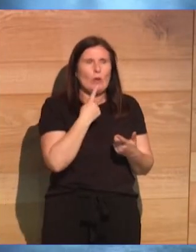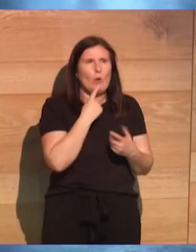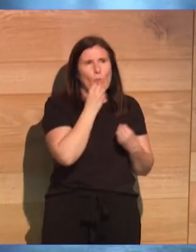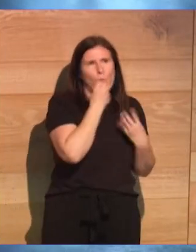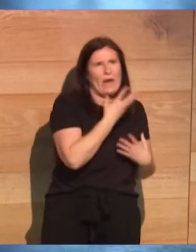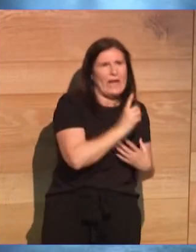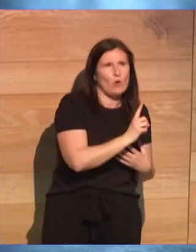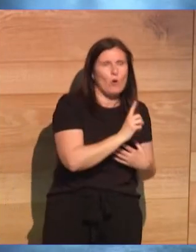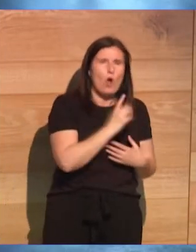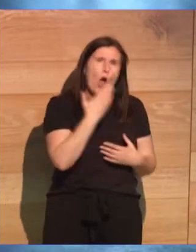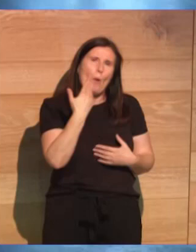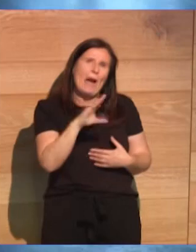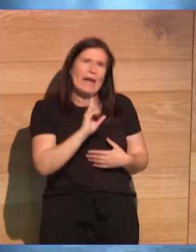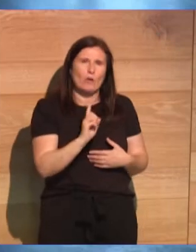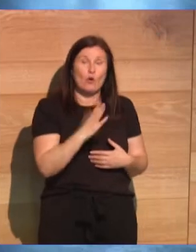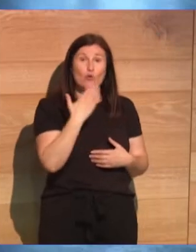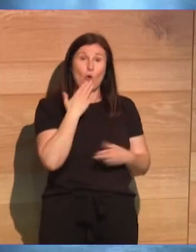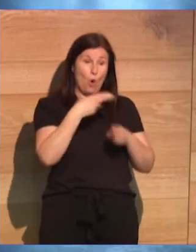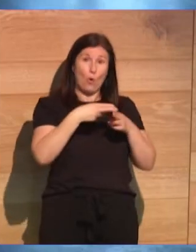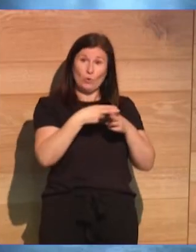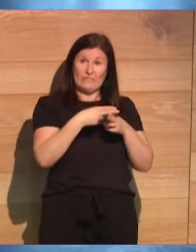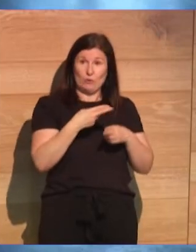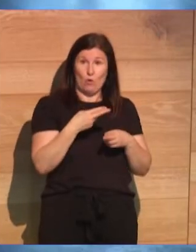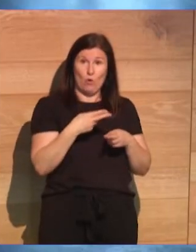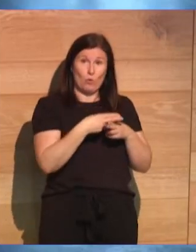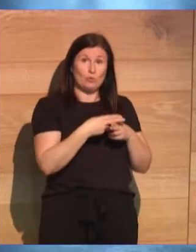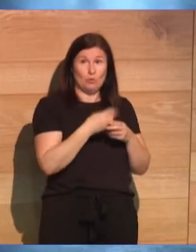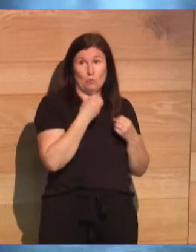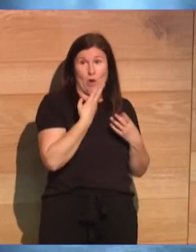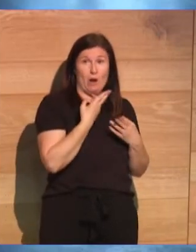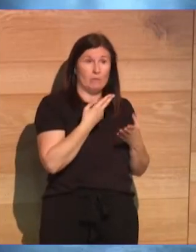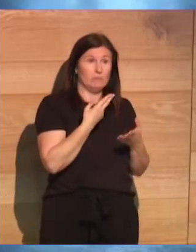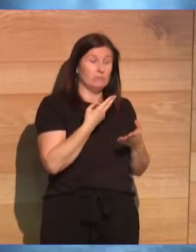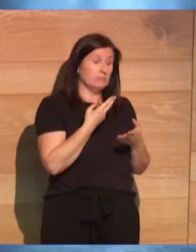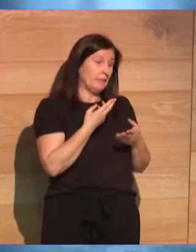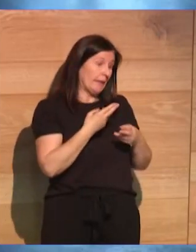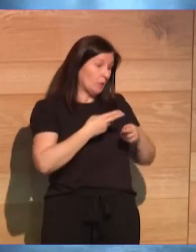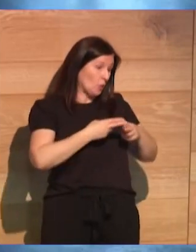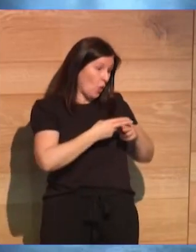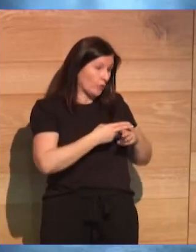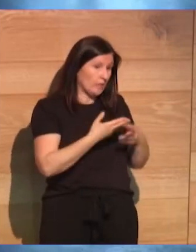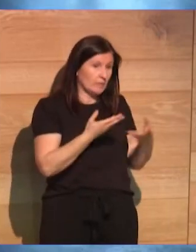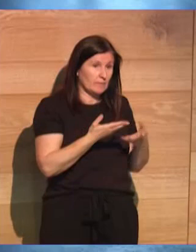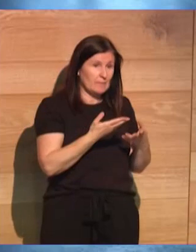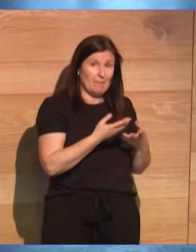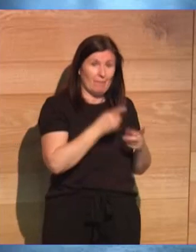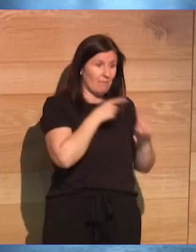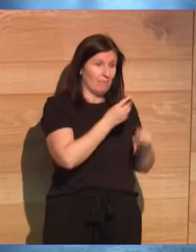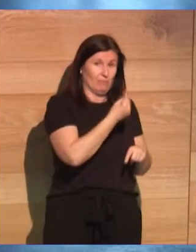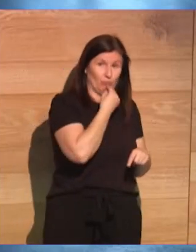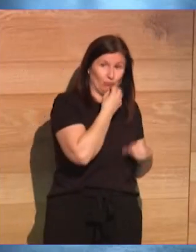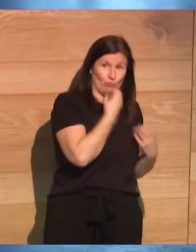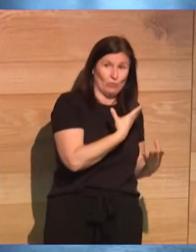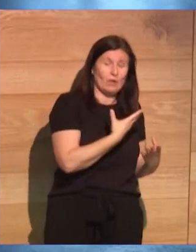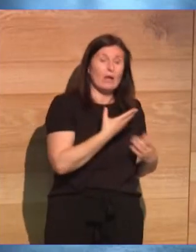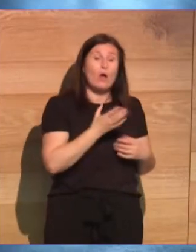¿no? Como si fuera un cuchillo, que eso sé que es un ejemplo que usas, como si fuera un cuchillo, que lo puedes usar para comer o lo puedes